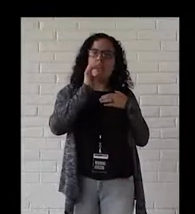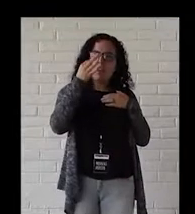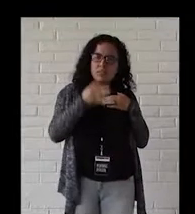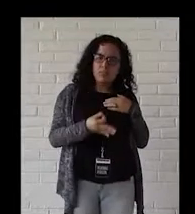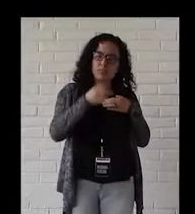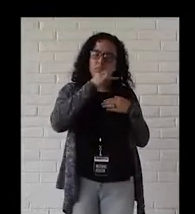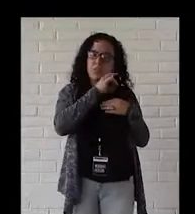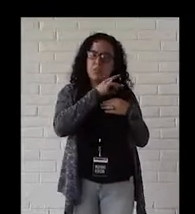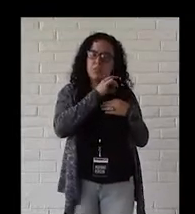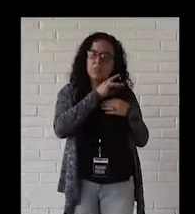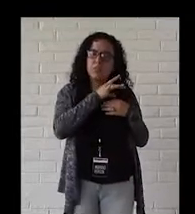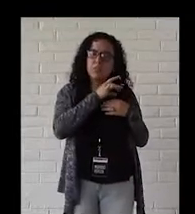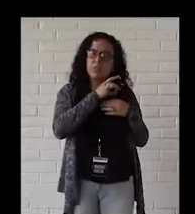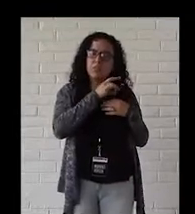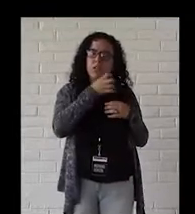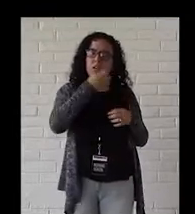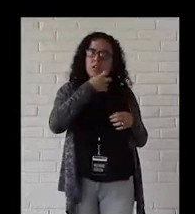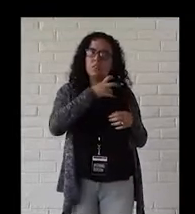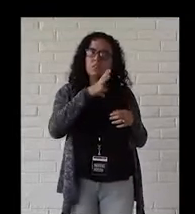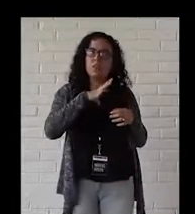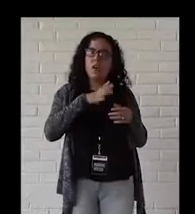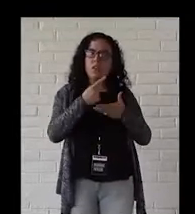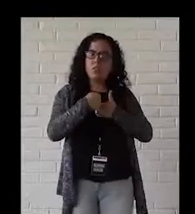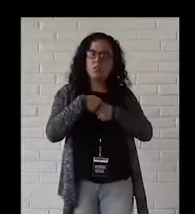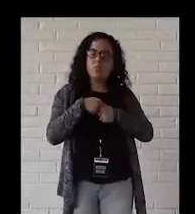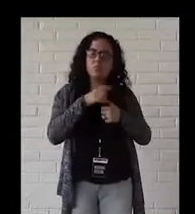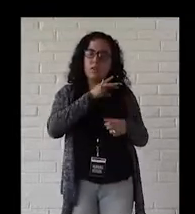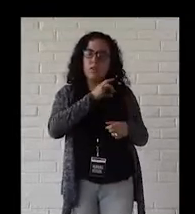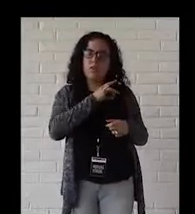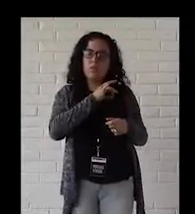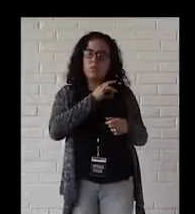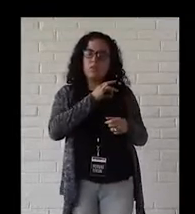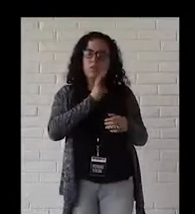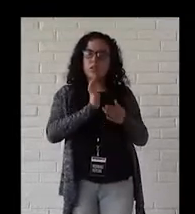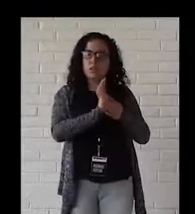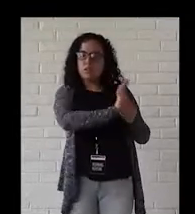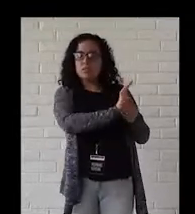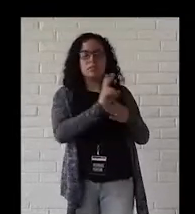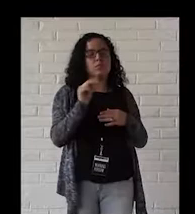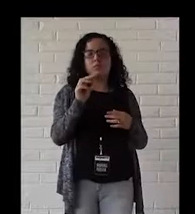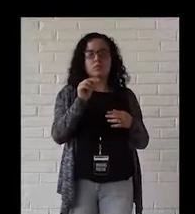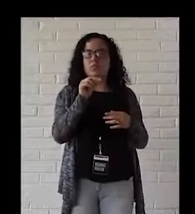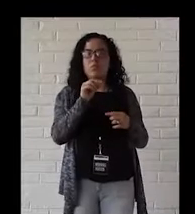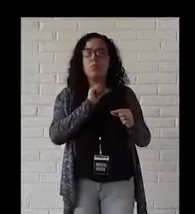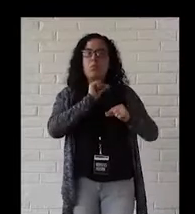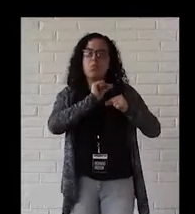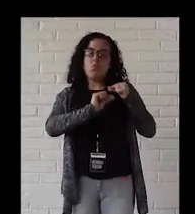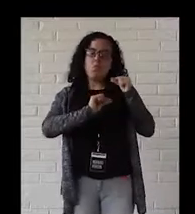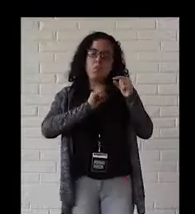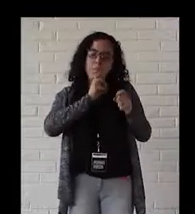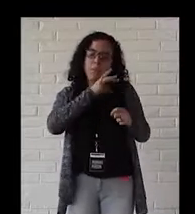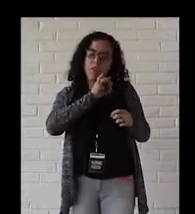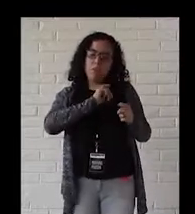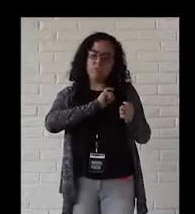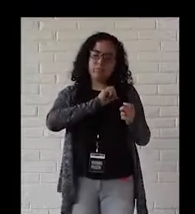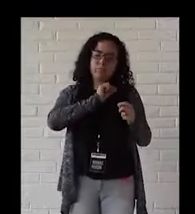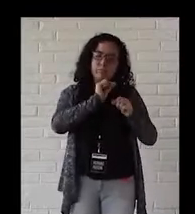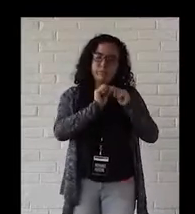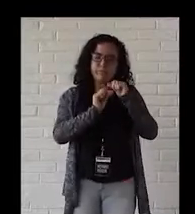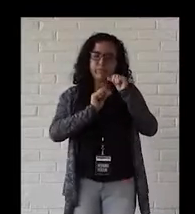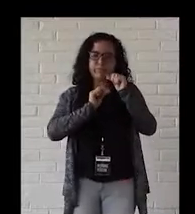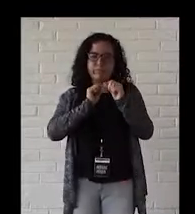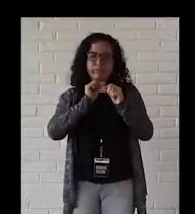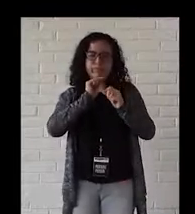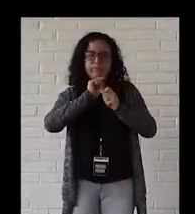miedo pueda existir adentro de mí, no me resistía, poco a poco el miedo se iba transformando en más y